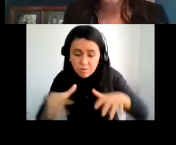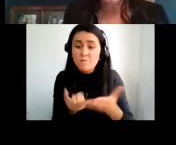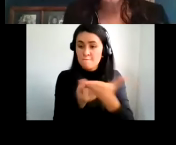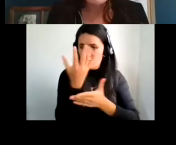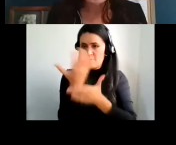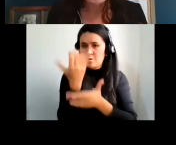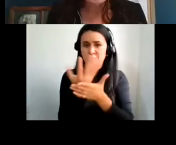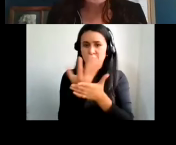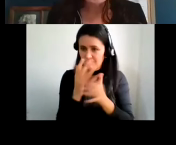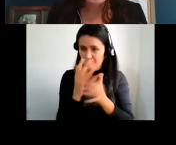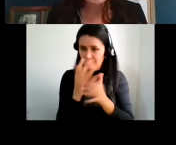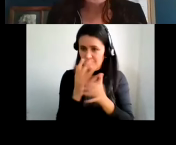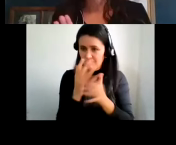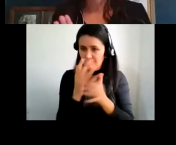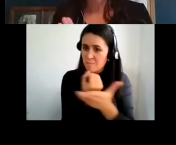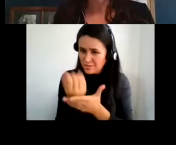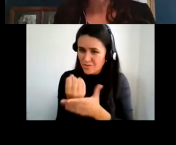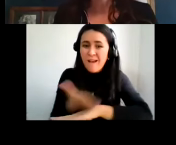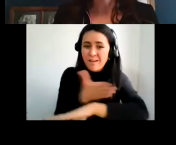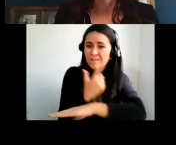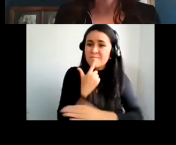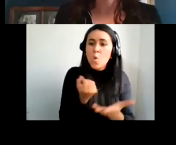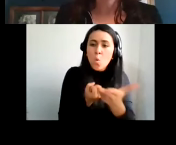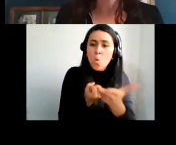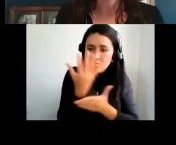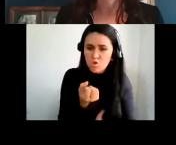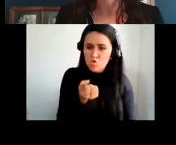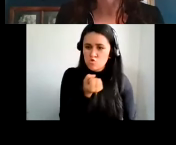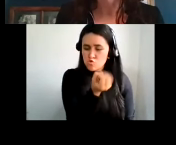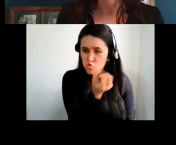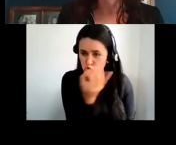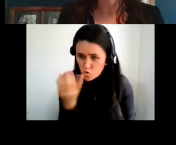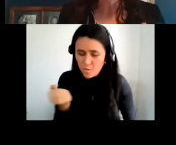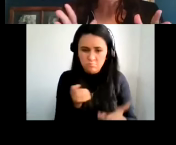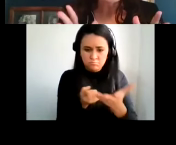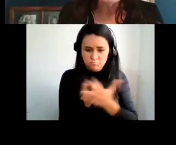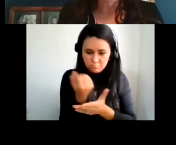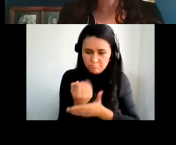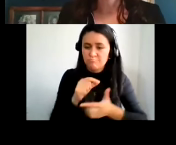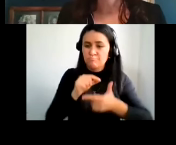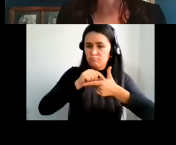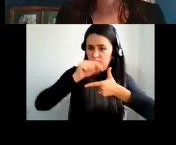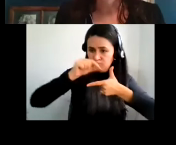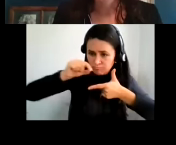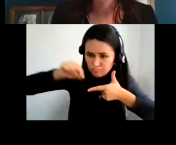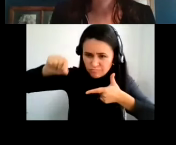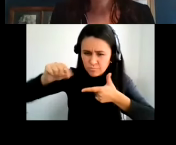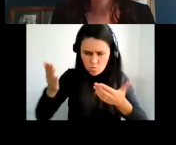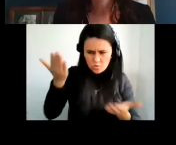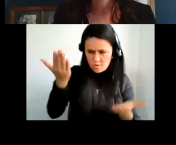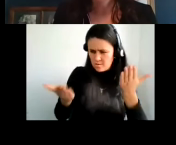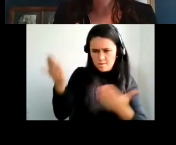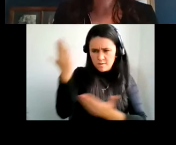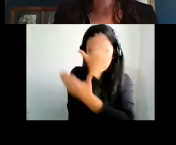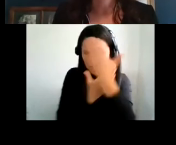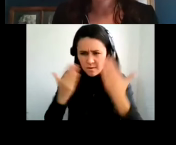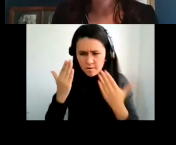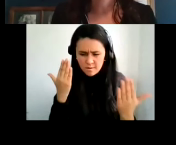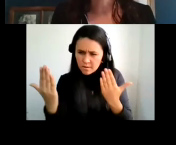Como decía previamente, información cualitativa, datos administrativos, poniéndolos en un abordaje mixto